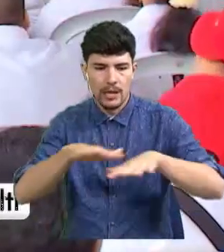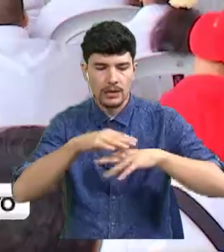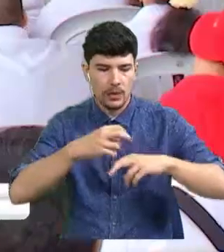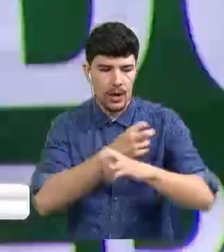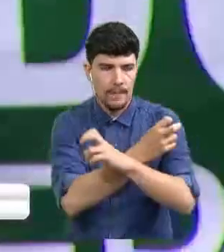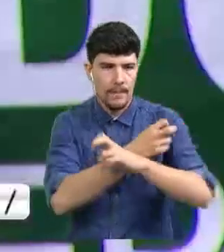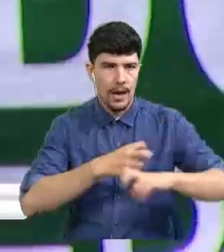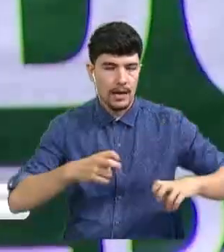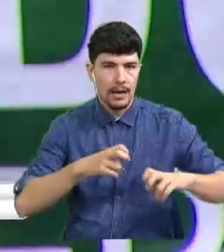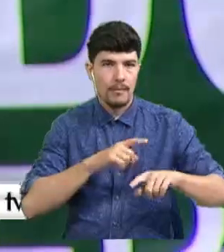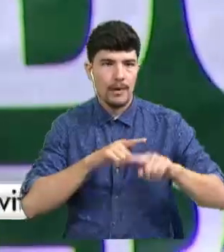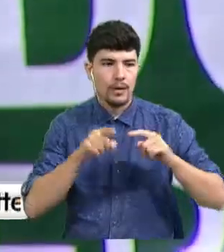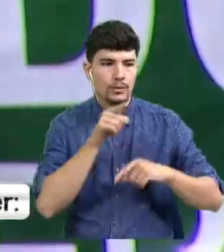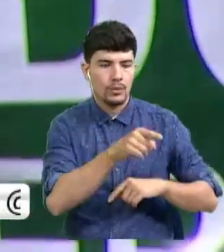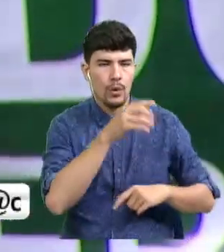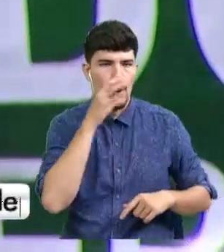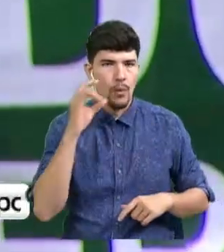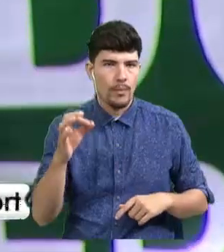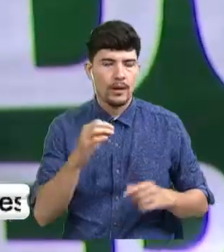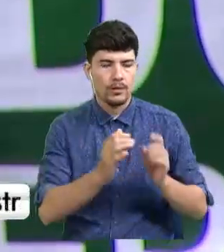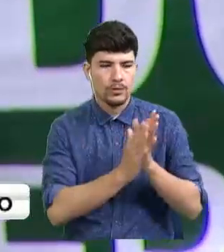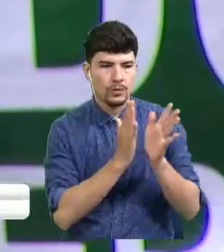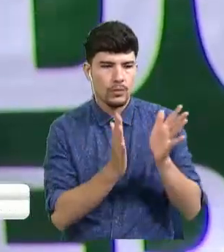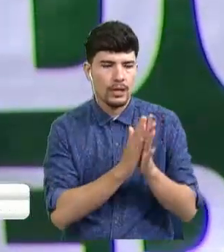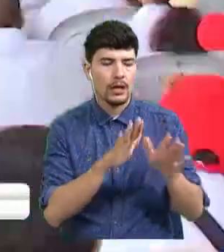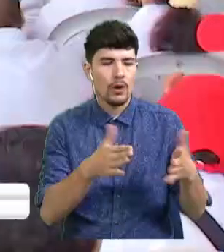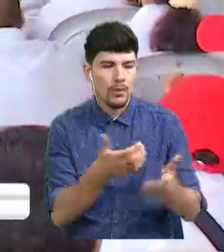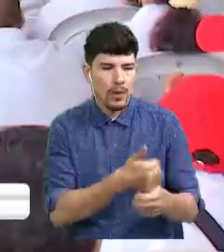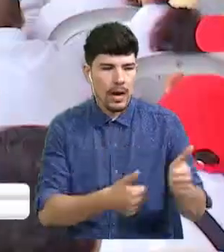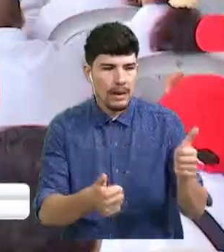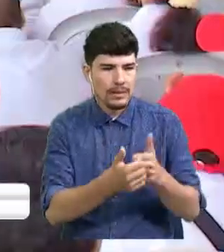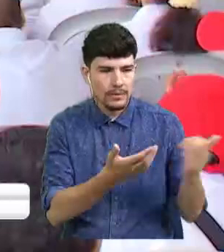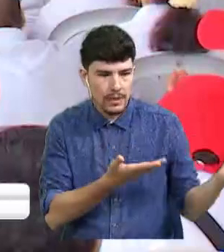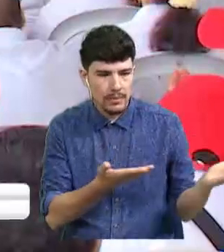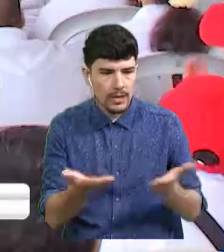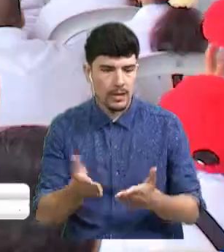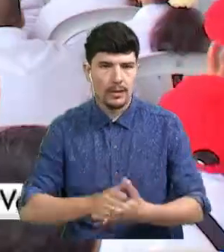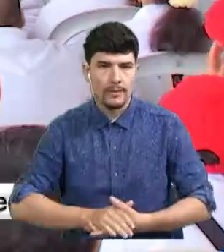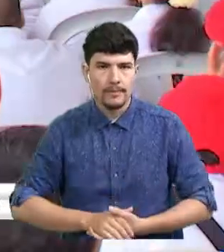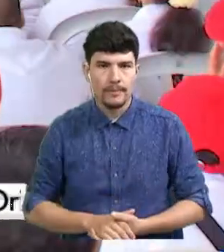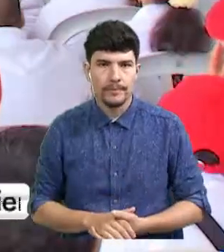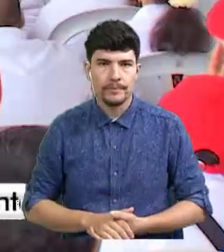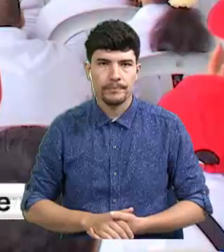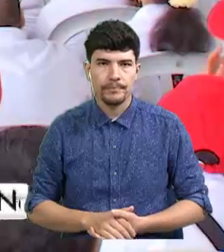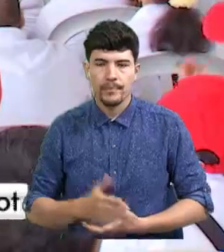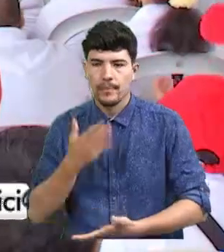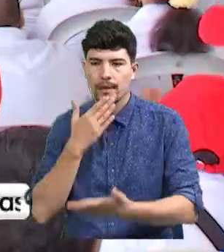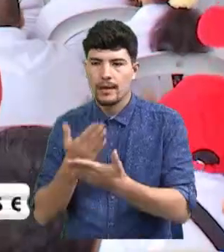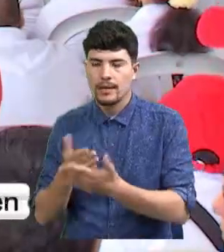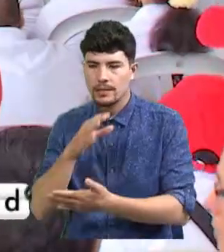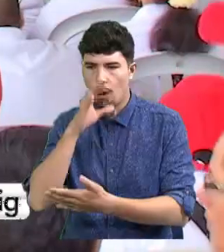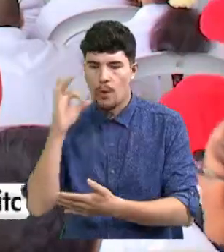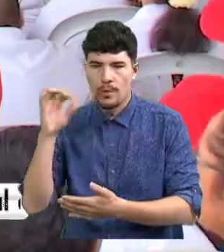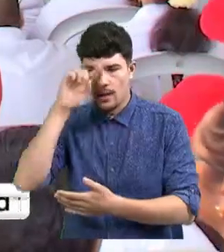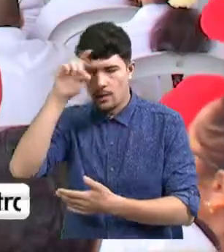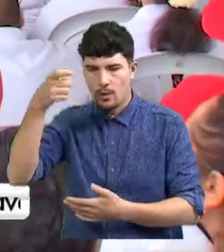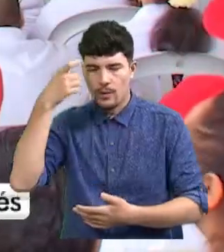y demás. Pero que sea mi general el que nos cuente de esos avances. Es que bienvenido, mi general, y qué bueno tenerlo aquí con nosotros. Gracias, señor